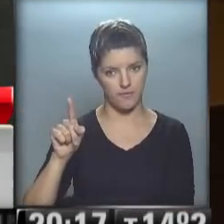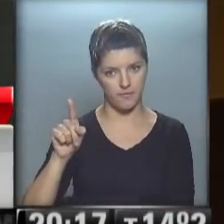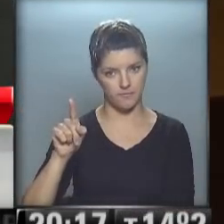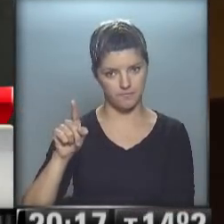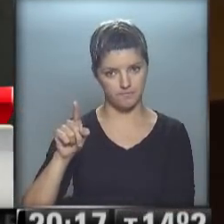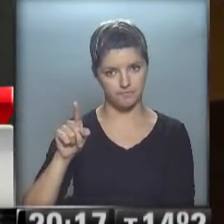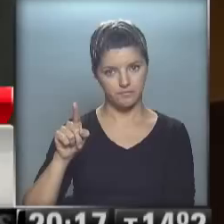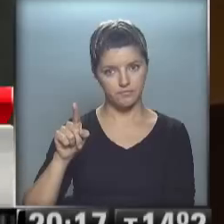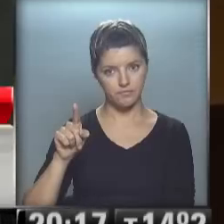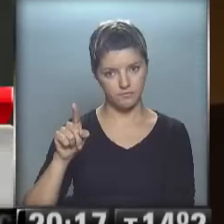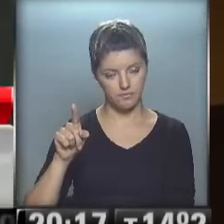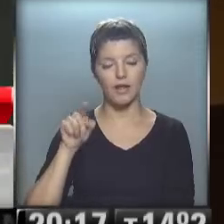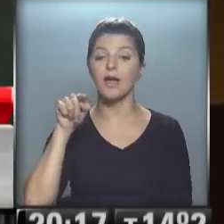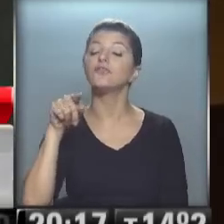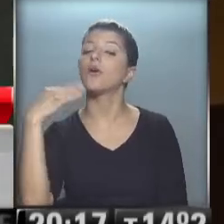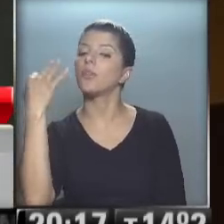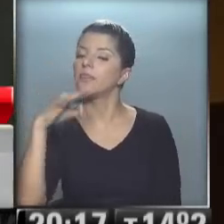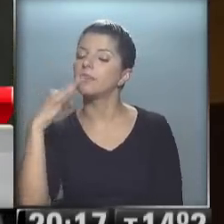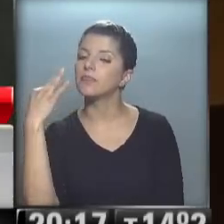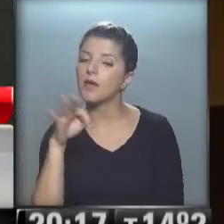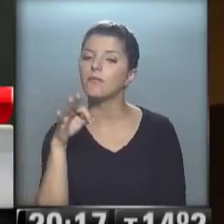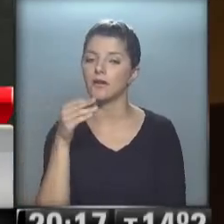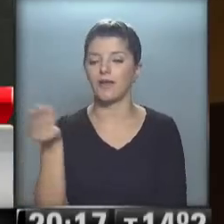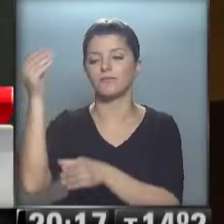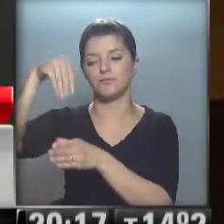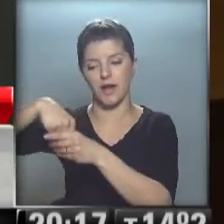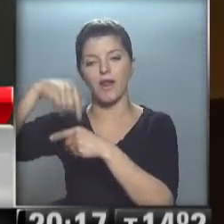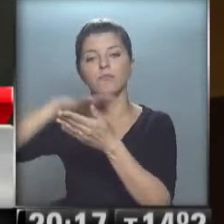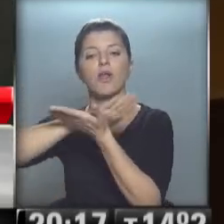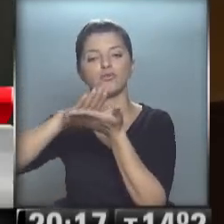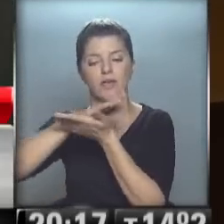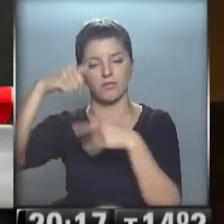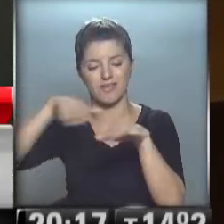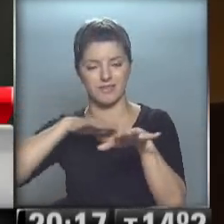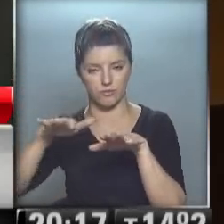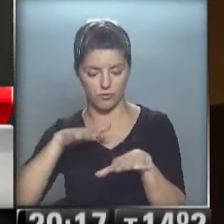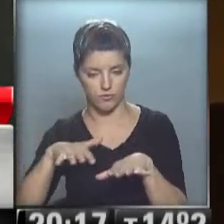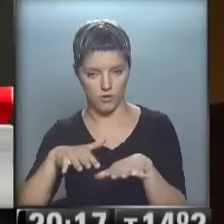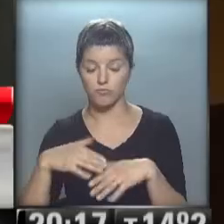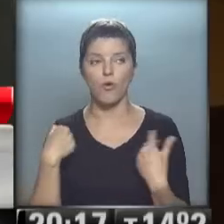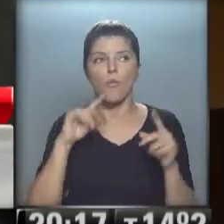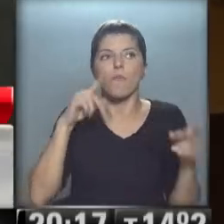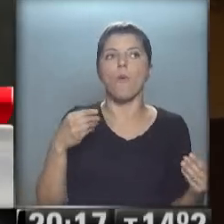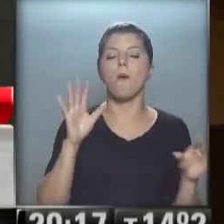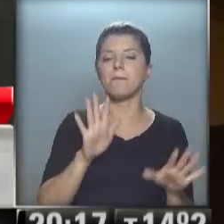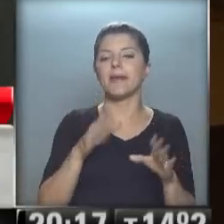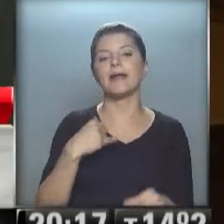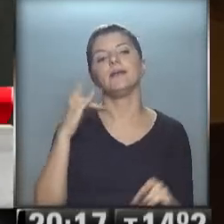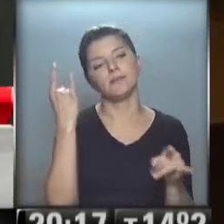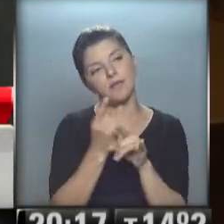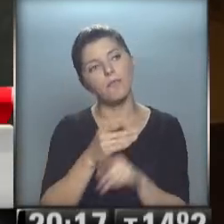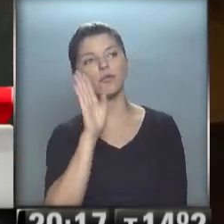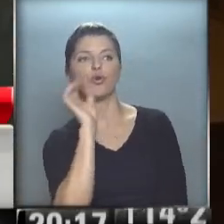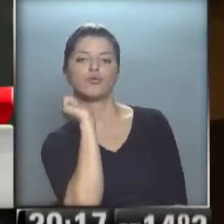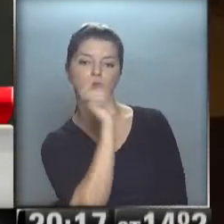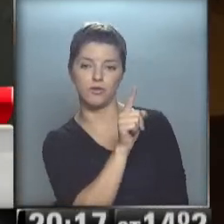demasiado ausentes de una solución de este conflicto. No se puede esperar siempre los Estados Unidos y